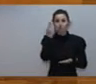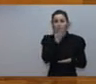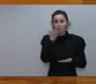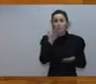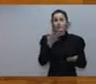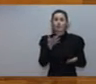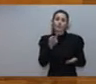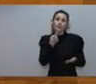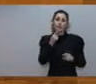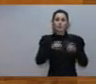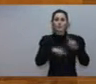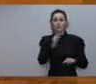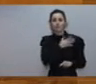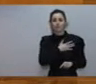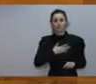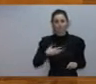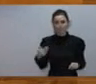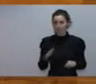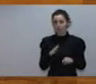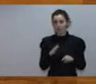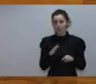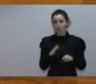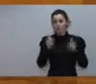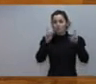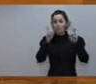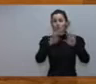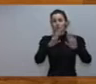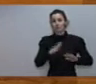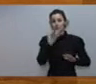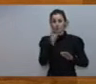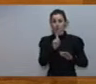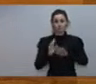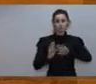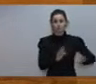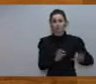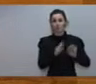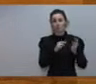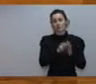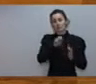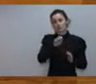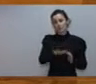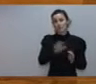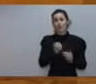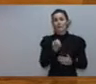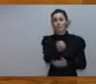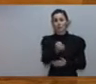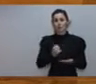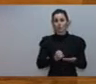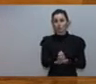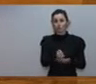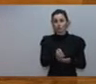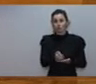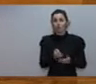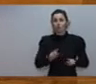de forma voluntaria por falta de recursos. En el 2014-2015, el apoyo a los huertos ecológicos dejó de depender del